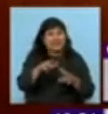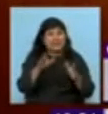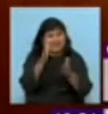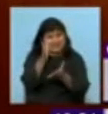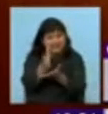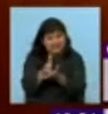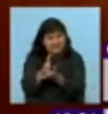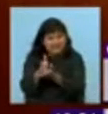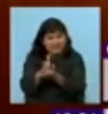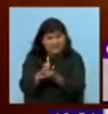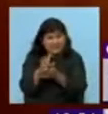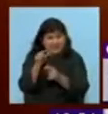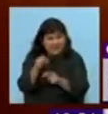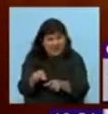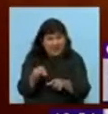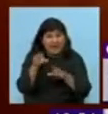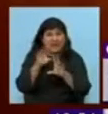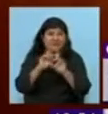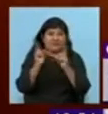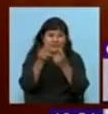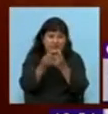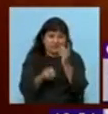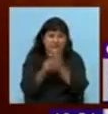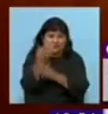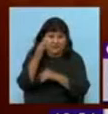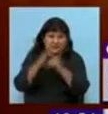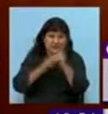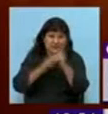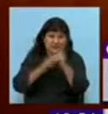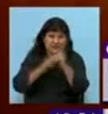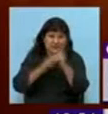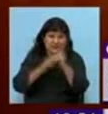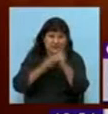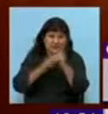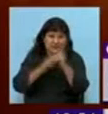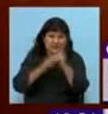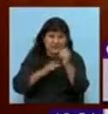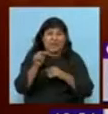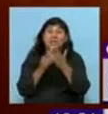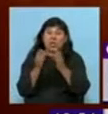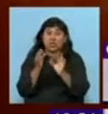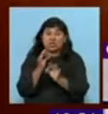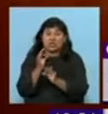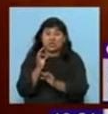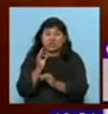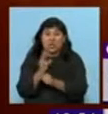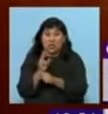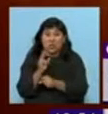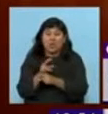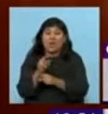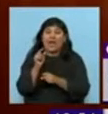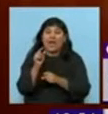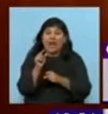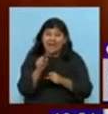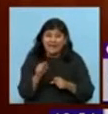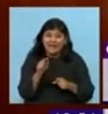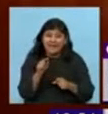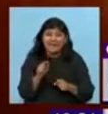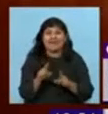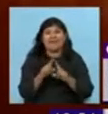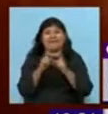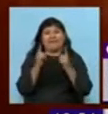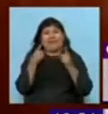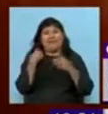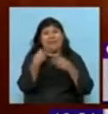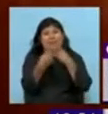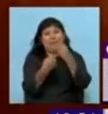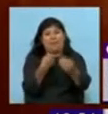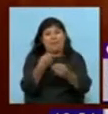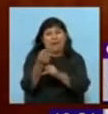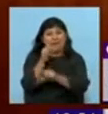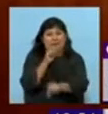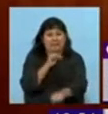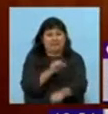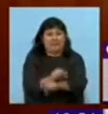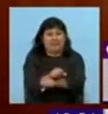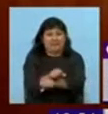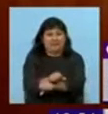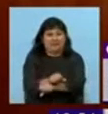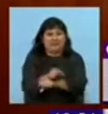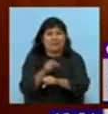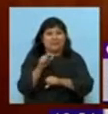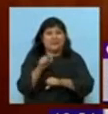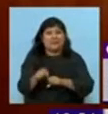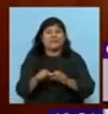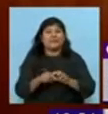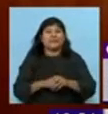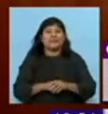Ministerio de Seguridad refaccionando un espacio para alojar ahí y de esta manera poder alojar a los